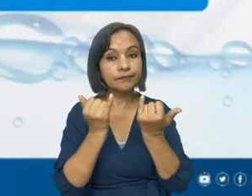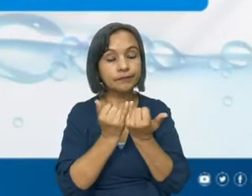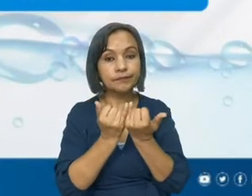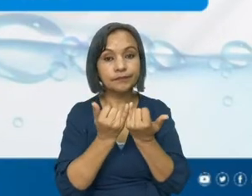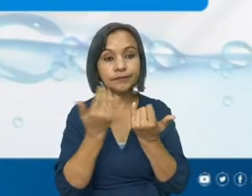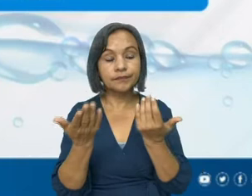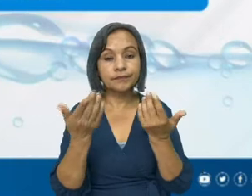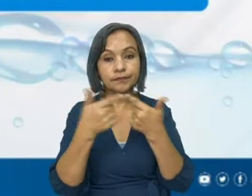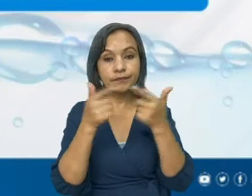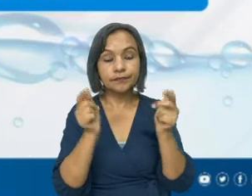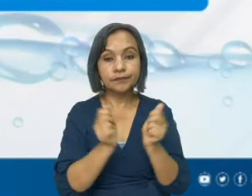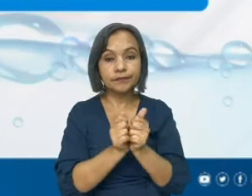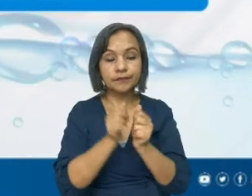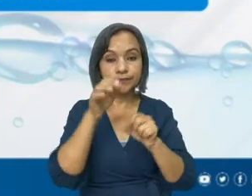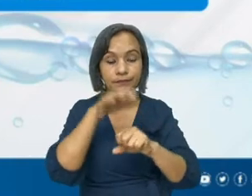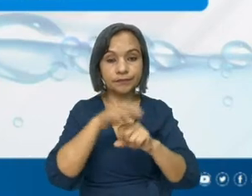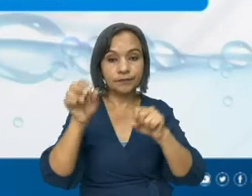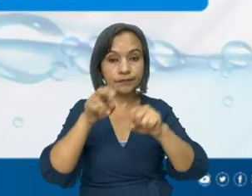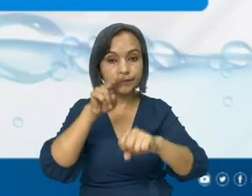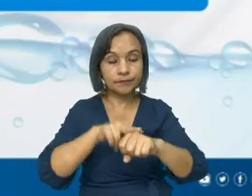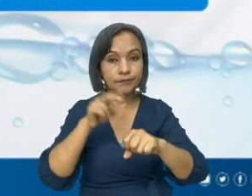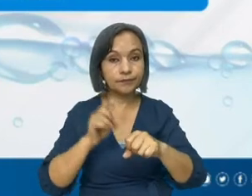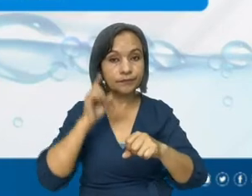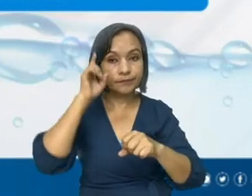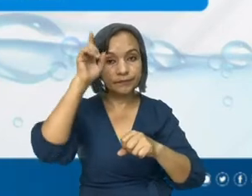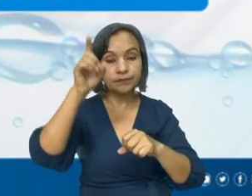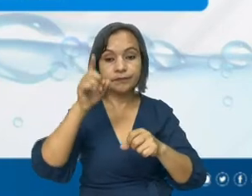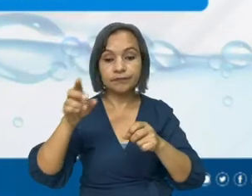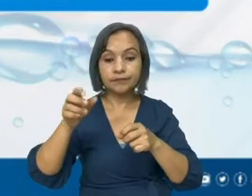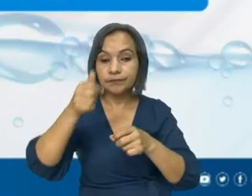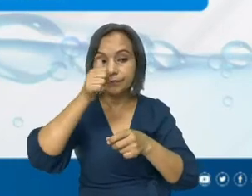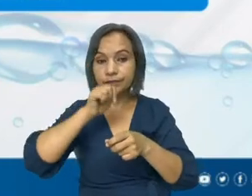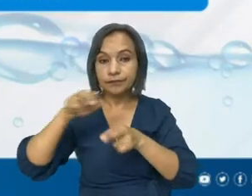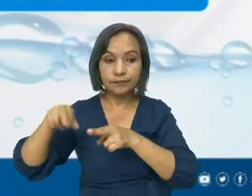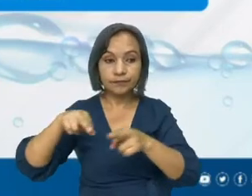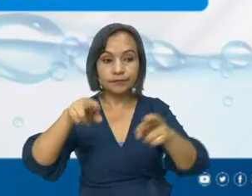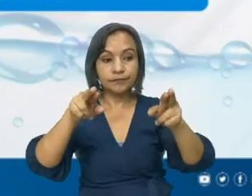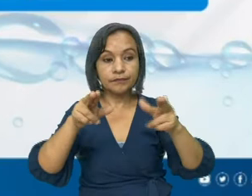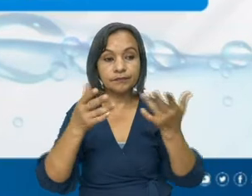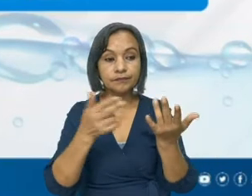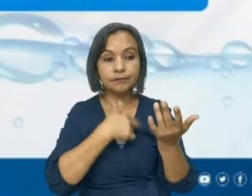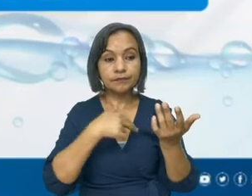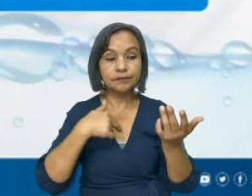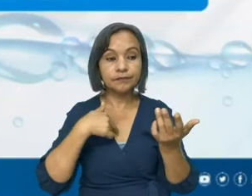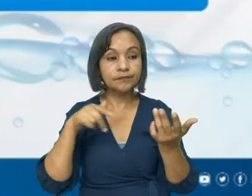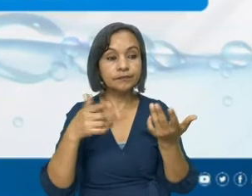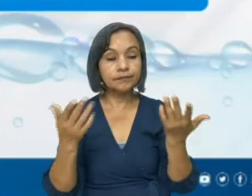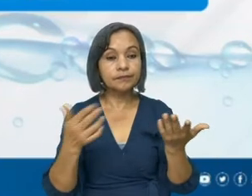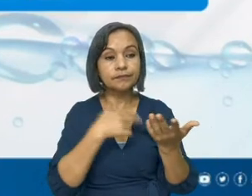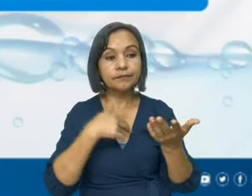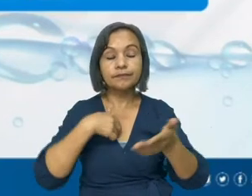la comisión, hay una comisión nacional de desarrollo del recurso hídrico, sí, es decir, hay una instancia que se